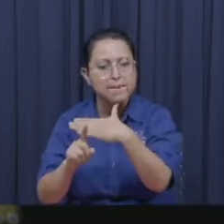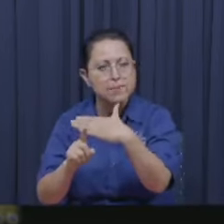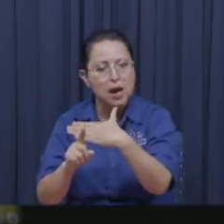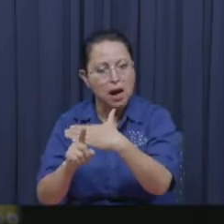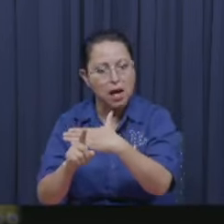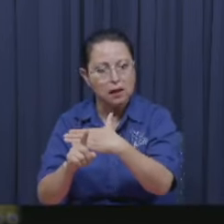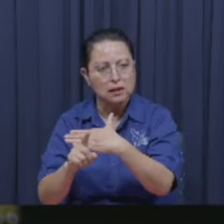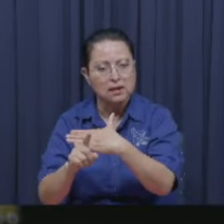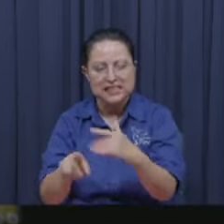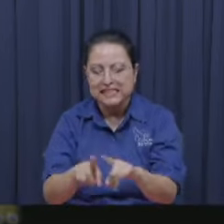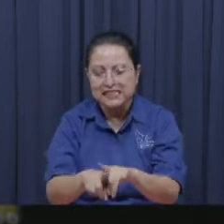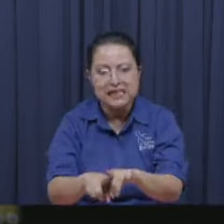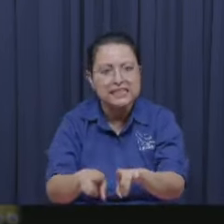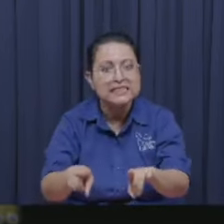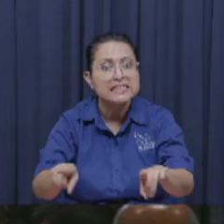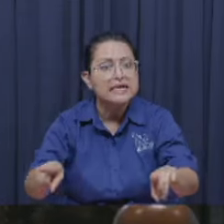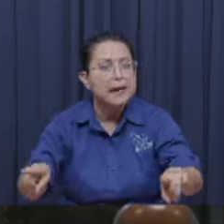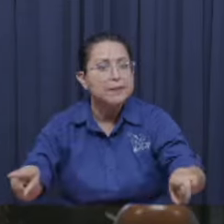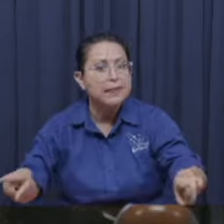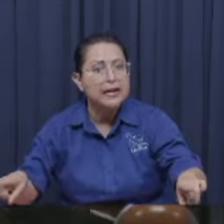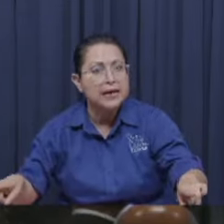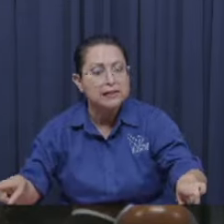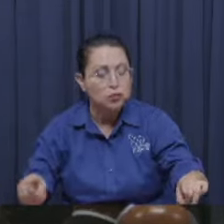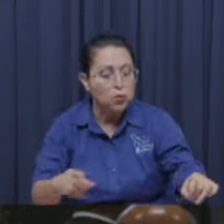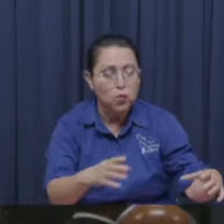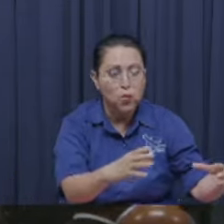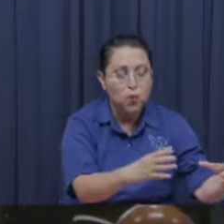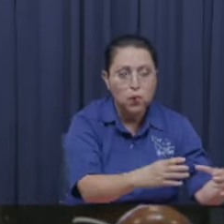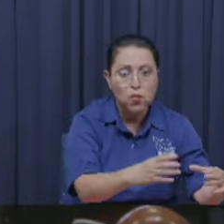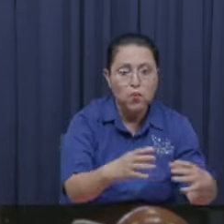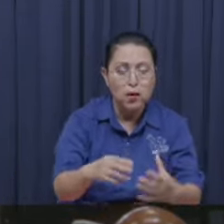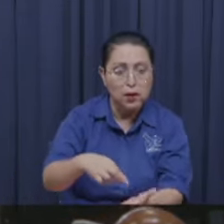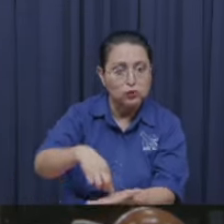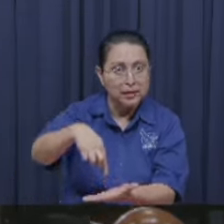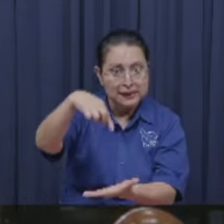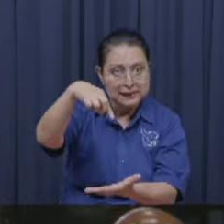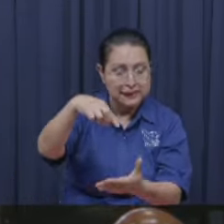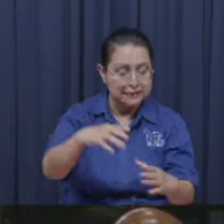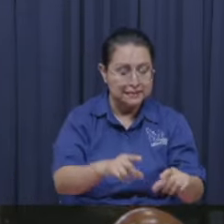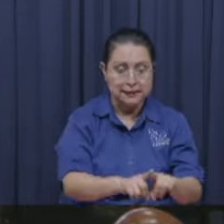Chile, Venezuela, Colombia tiene un gran clavo.